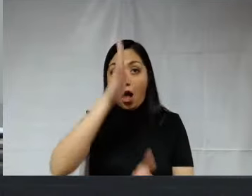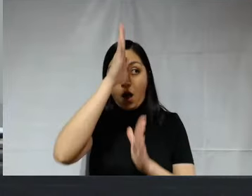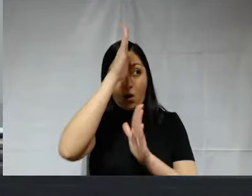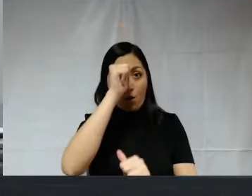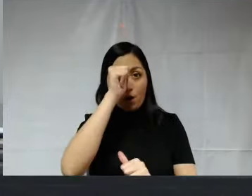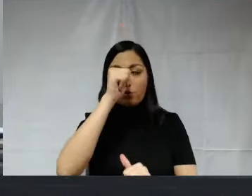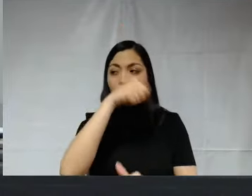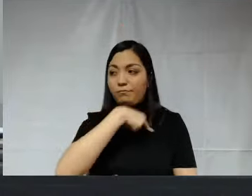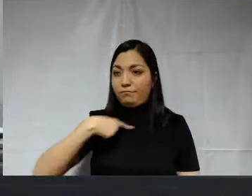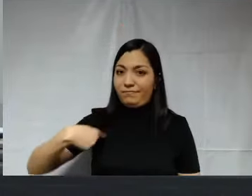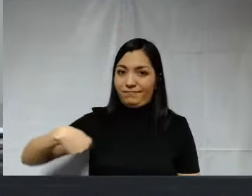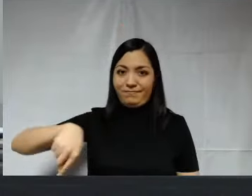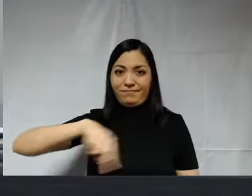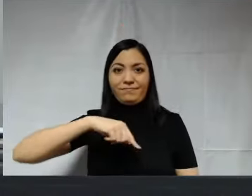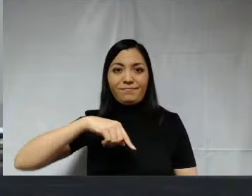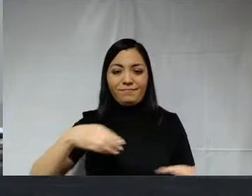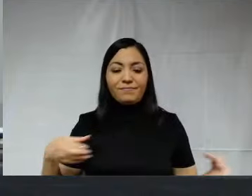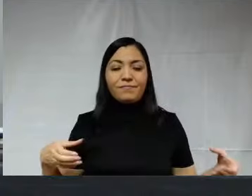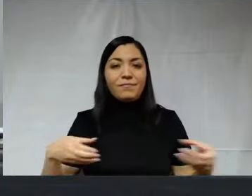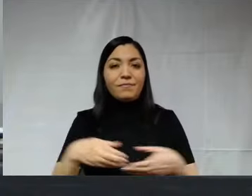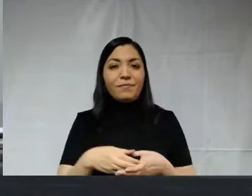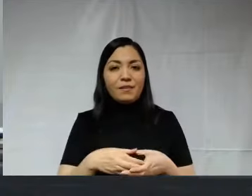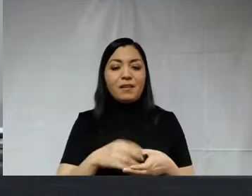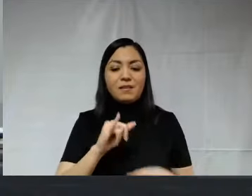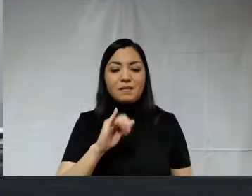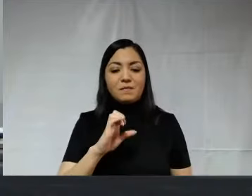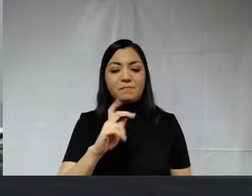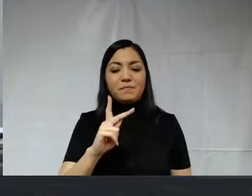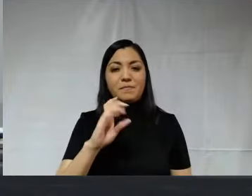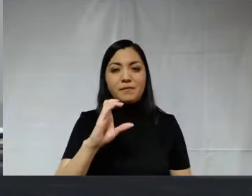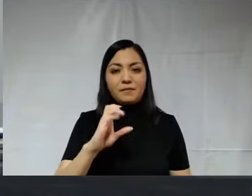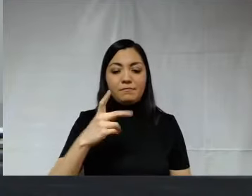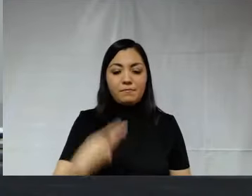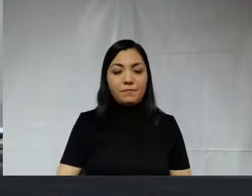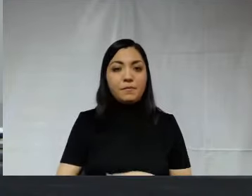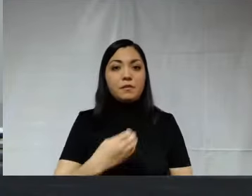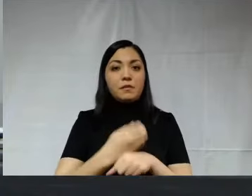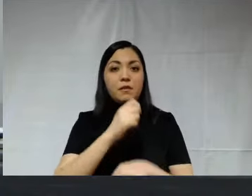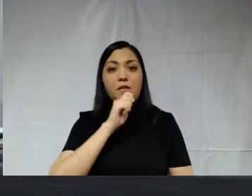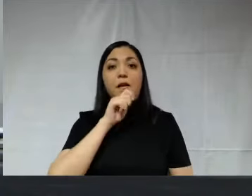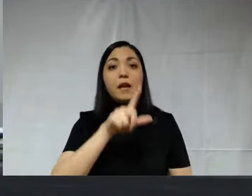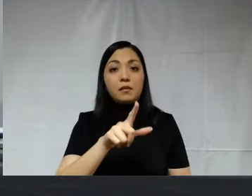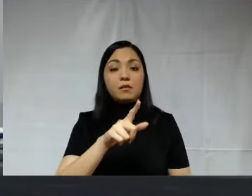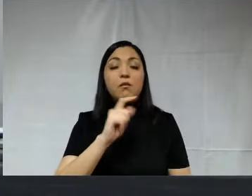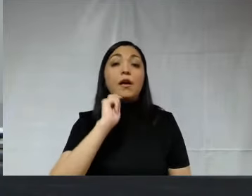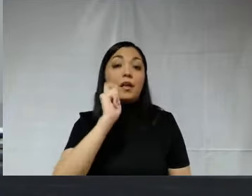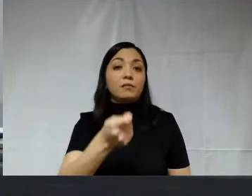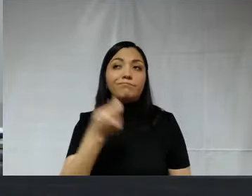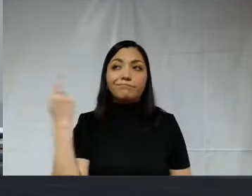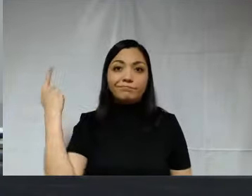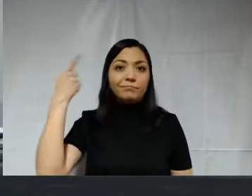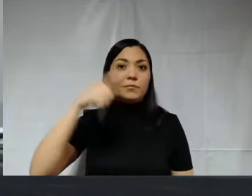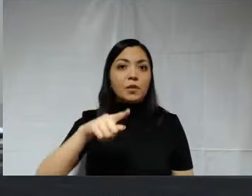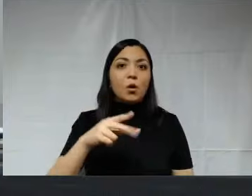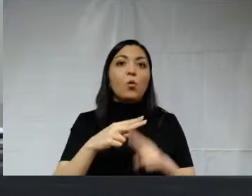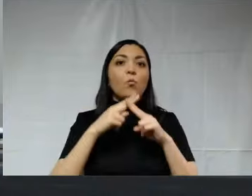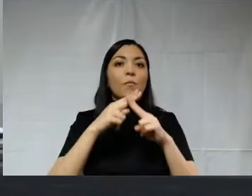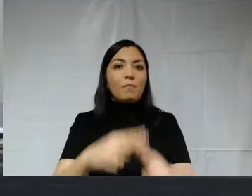el que se da cumplimiento a la resolución dictada por el tribunal electoral del Estado de Jalisco en el recurso de apelación